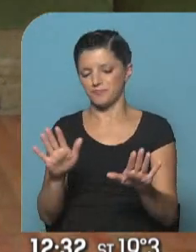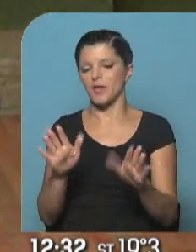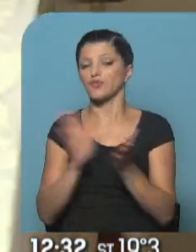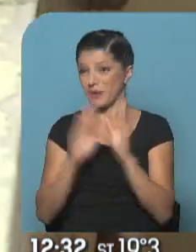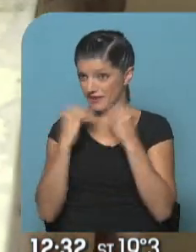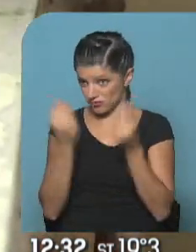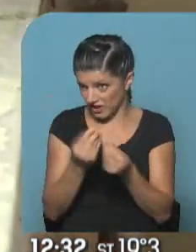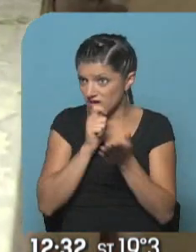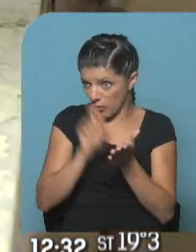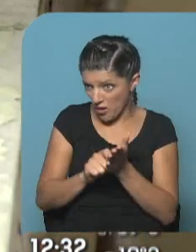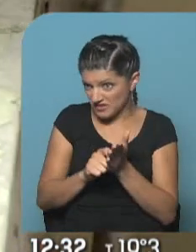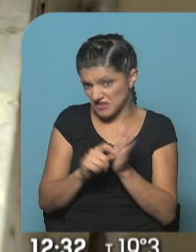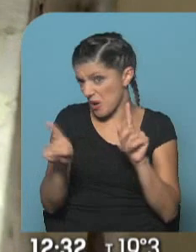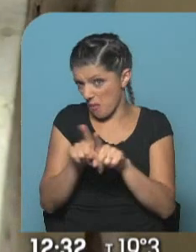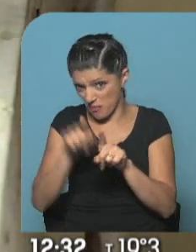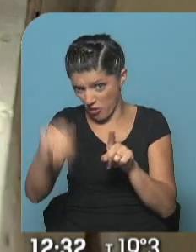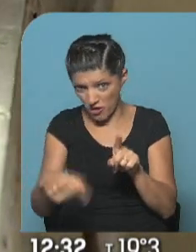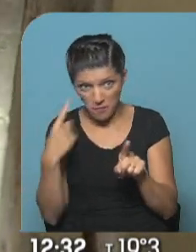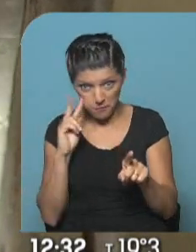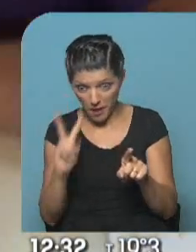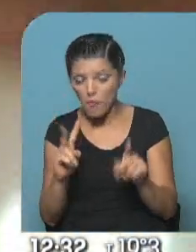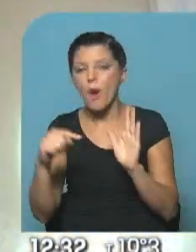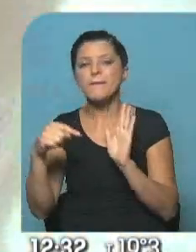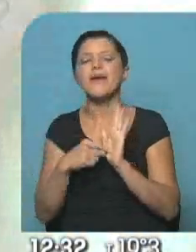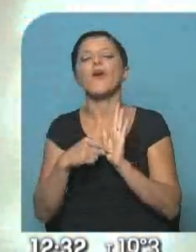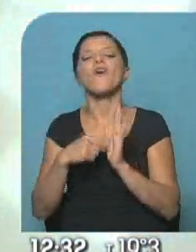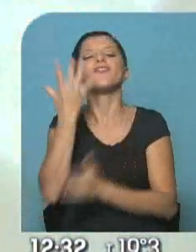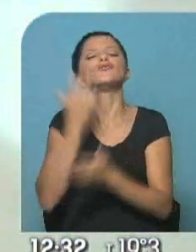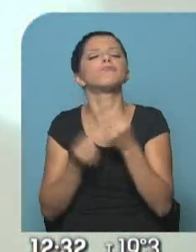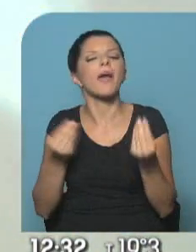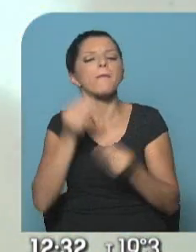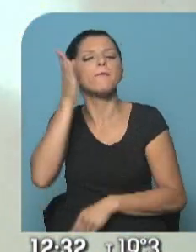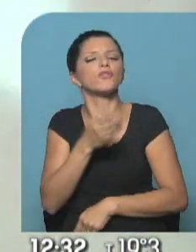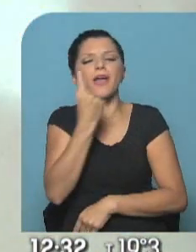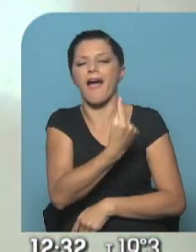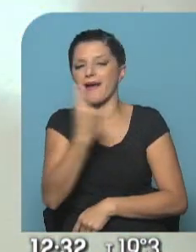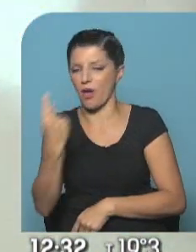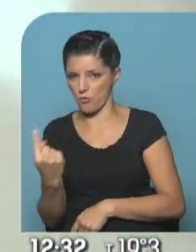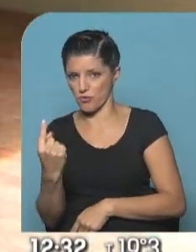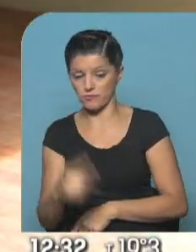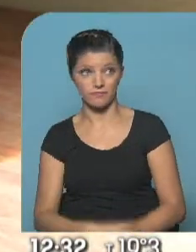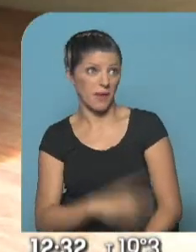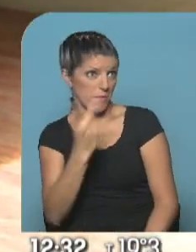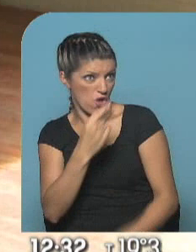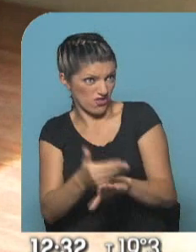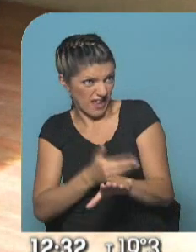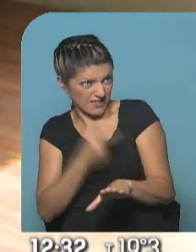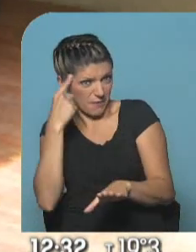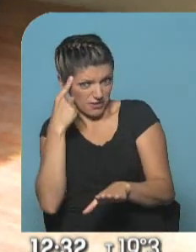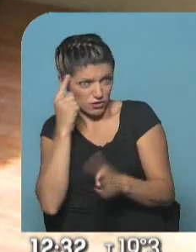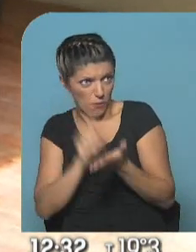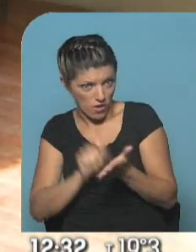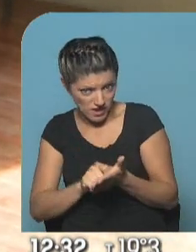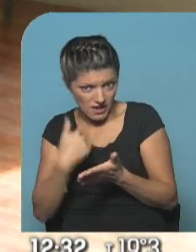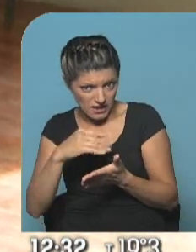resultado, sino que no acertaron con el porcentaje. El resultado fue que ganó Piñera. Sí, finalmente van los dos que se preveía a la segunda vuelta,